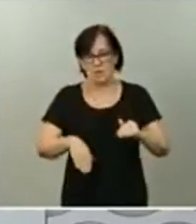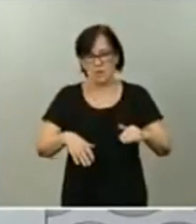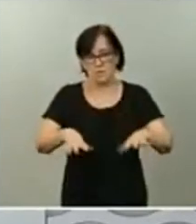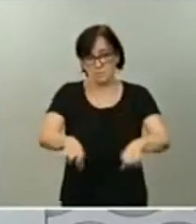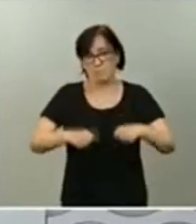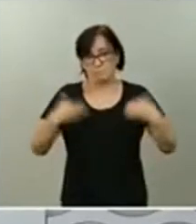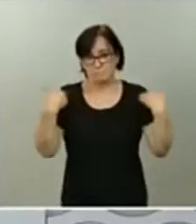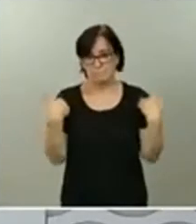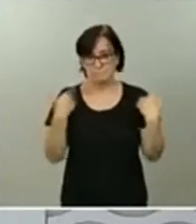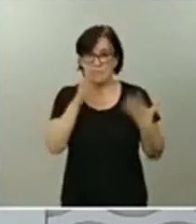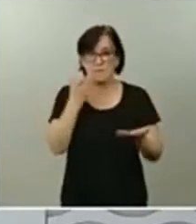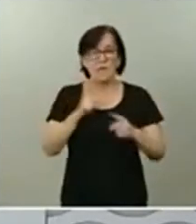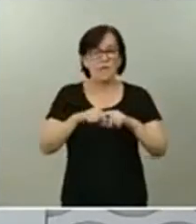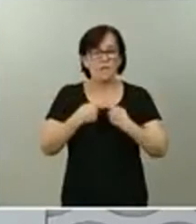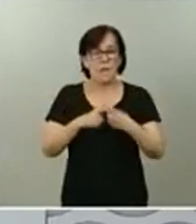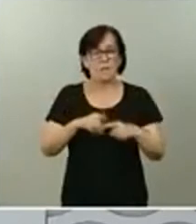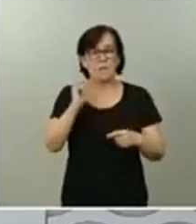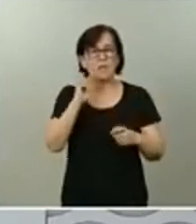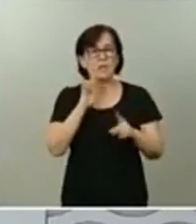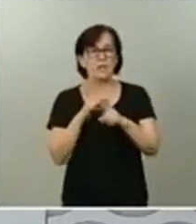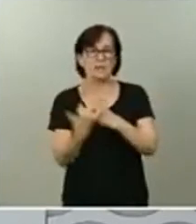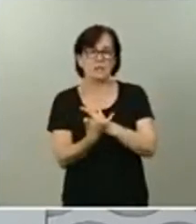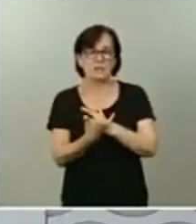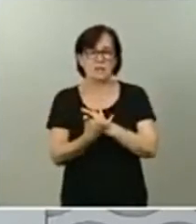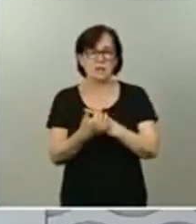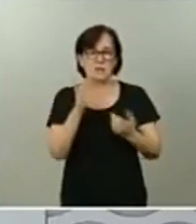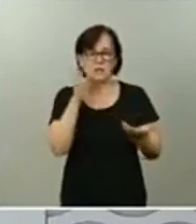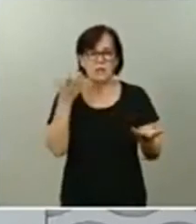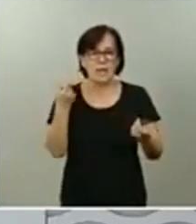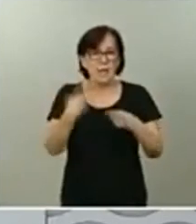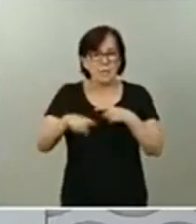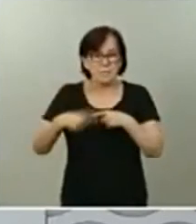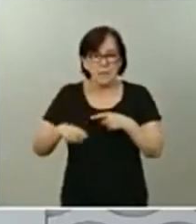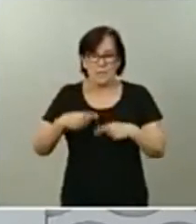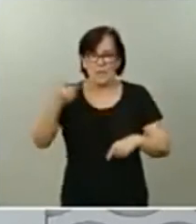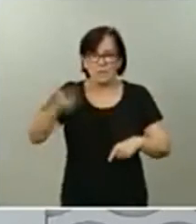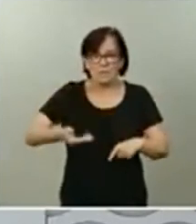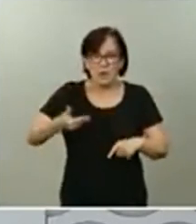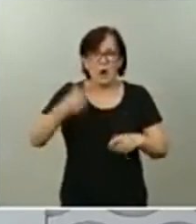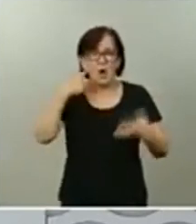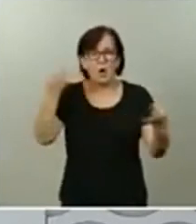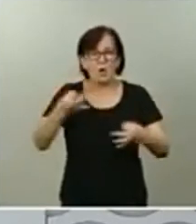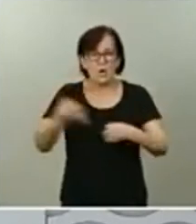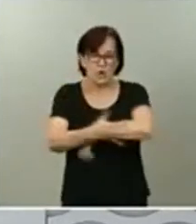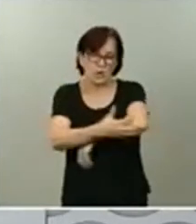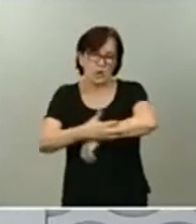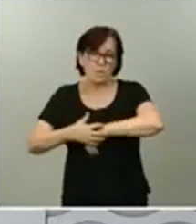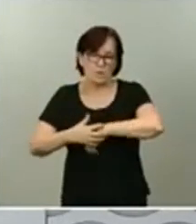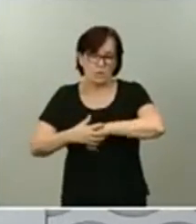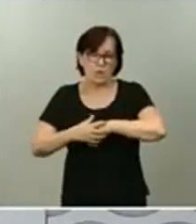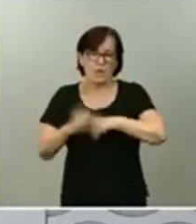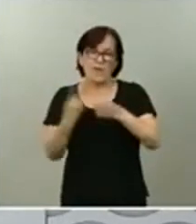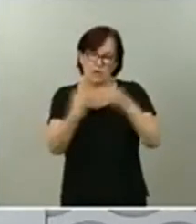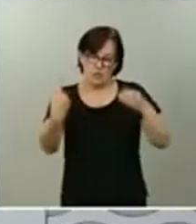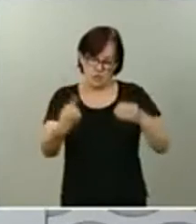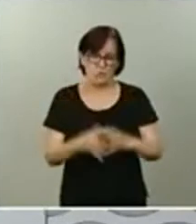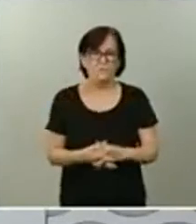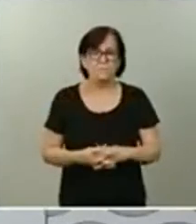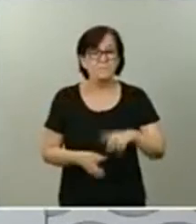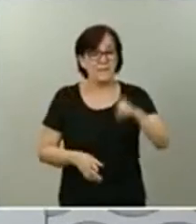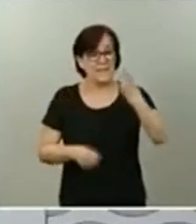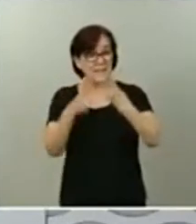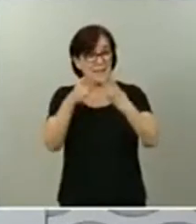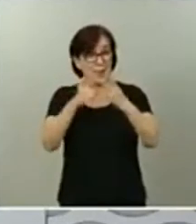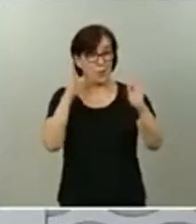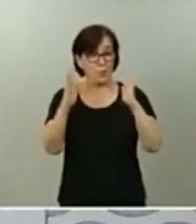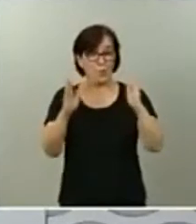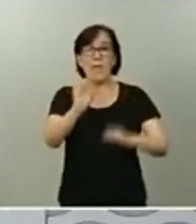que presentan situaciones de privación material severa o riesgo de pobreza y de exclusión. Un segundo bloque de 15